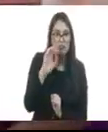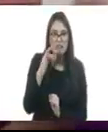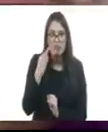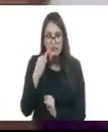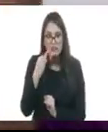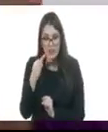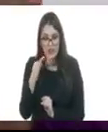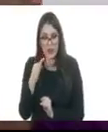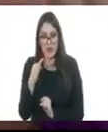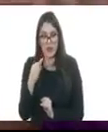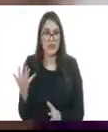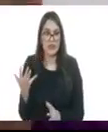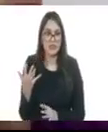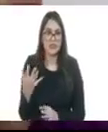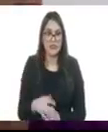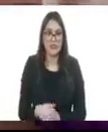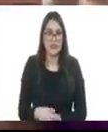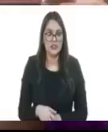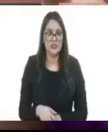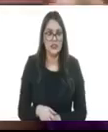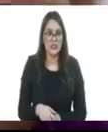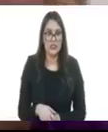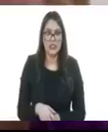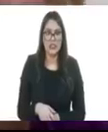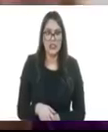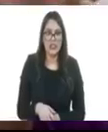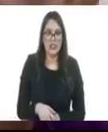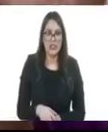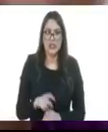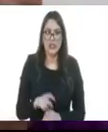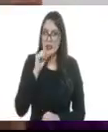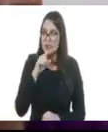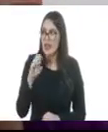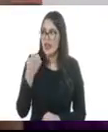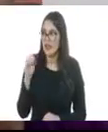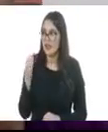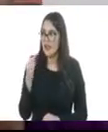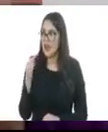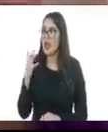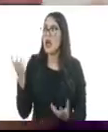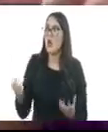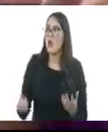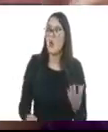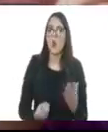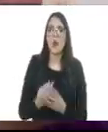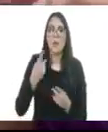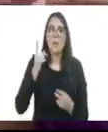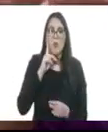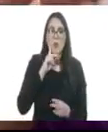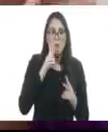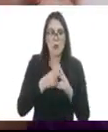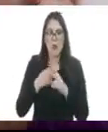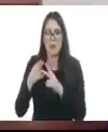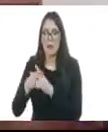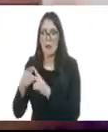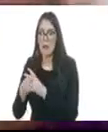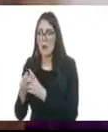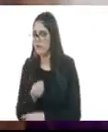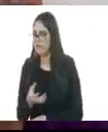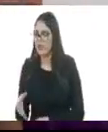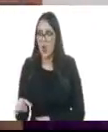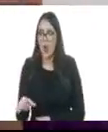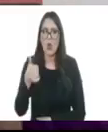estas historias, en enero, febrero fueron asesinados 11 personas, fueron